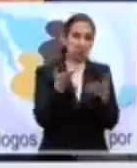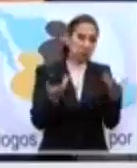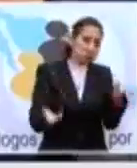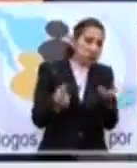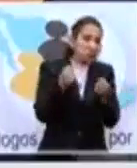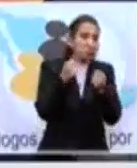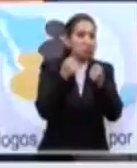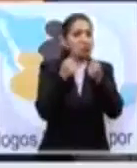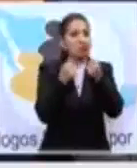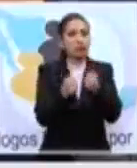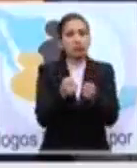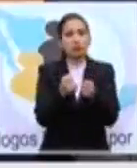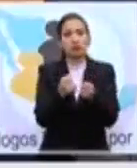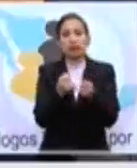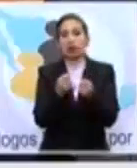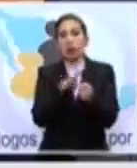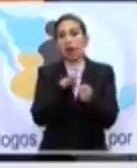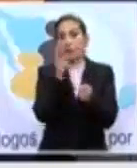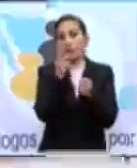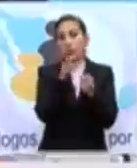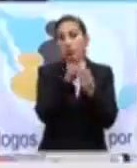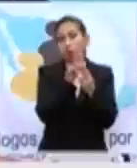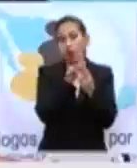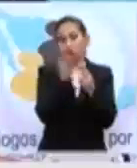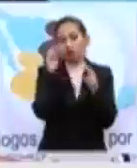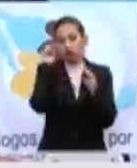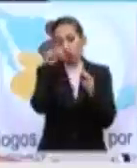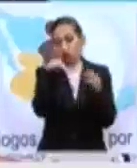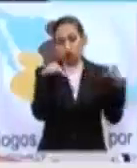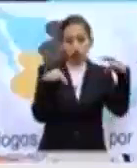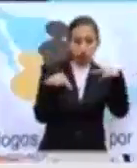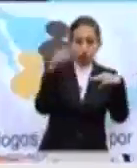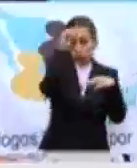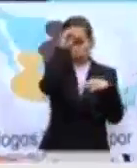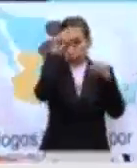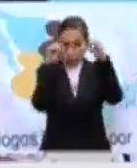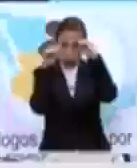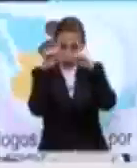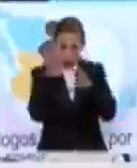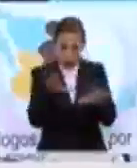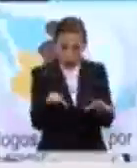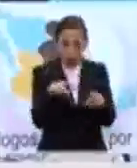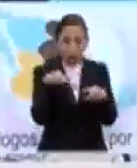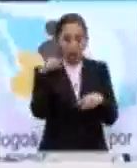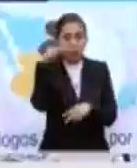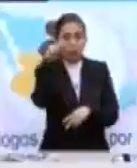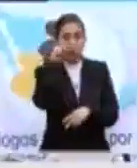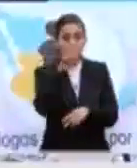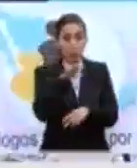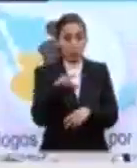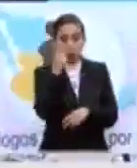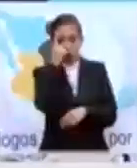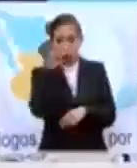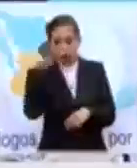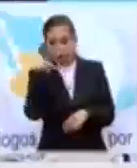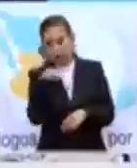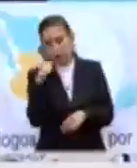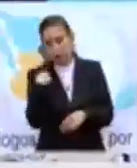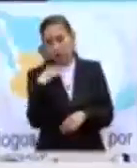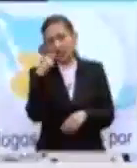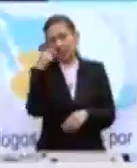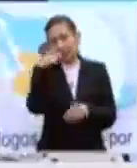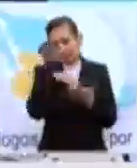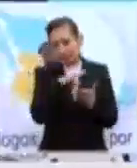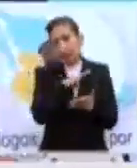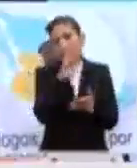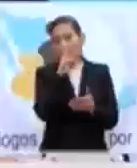Seguramente hay dos visiones. Si lo vemos en una de ellas, me parece que sí ha